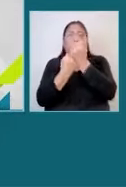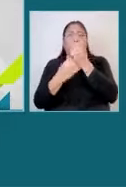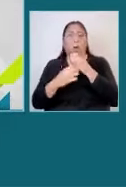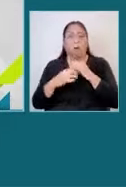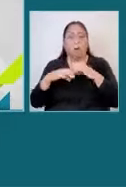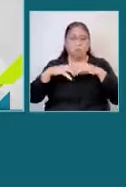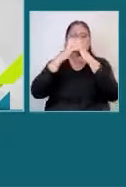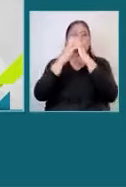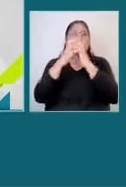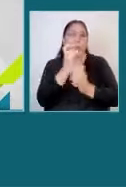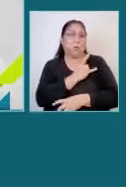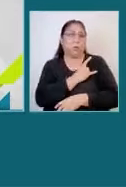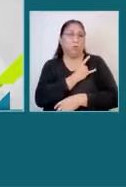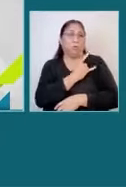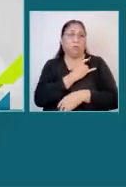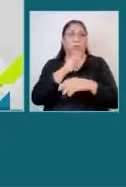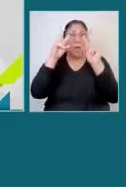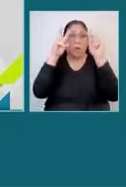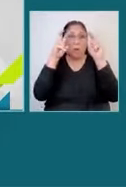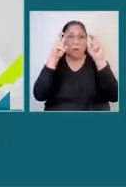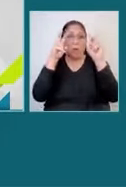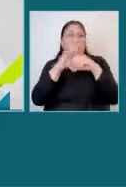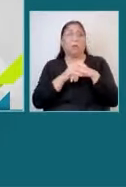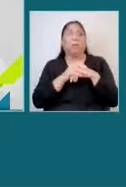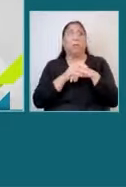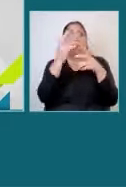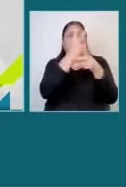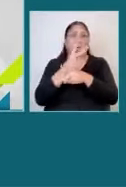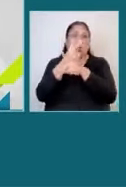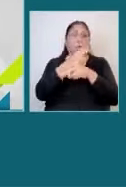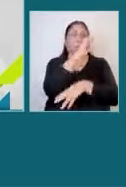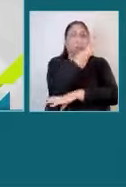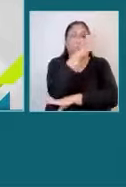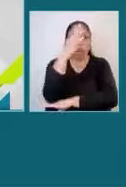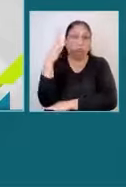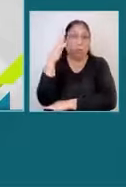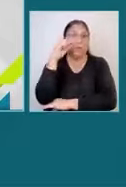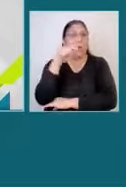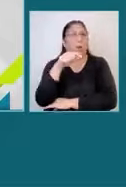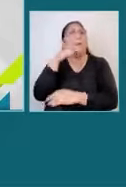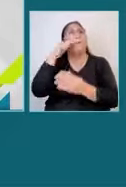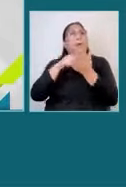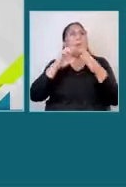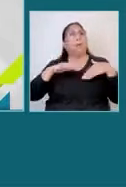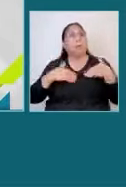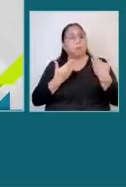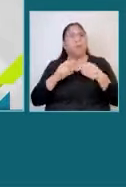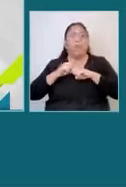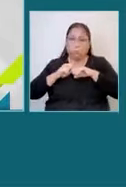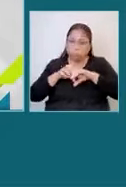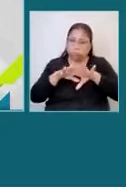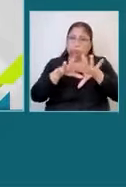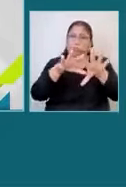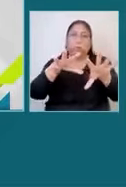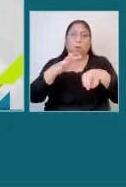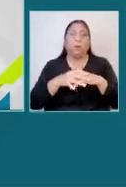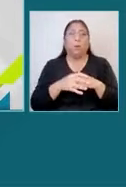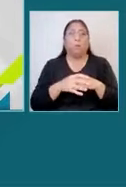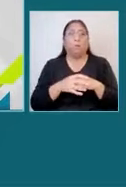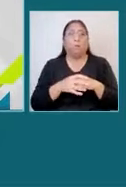universidades en materia, en las facultades forestales en particular, para de esta manera poder transmitir,